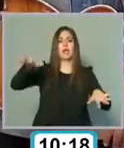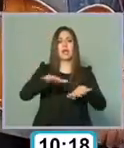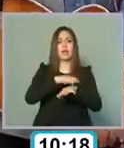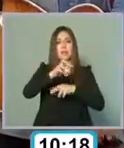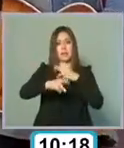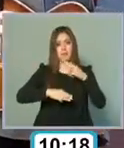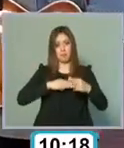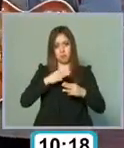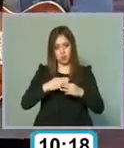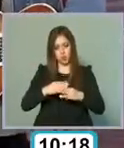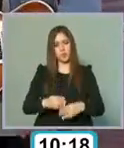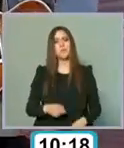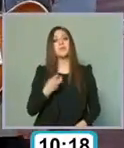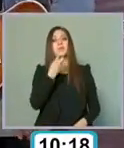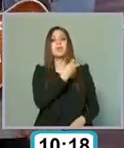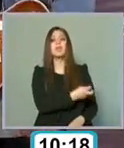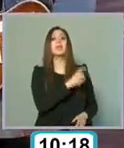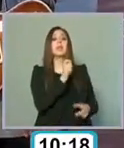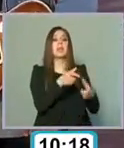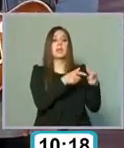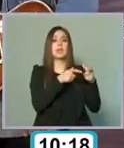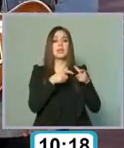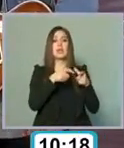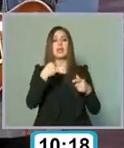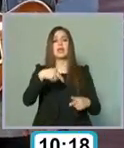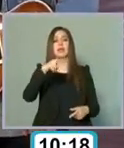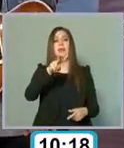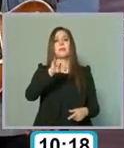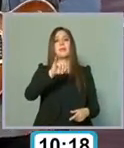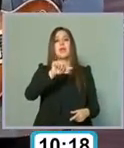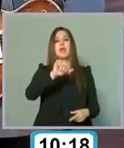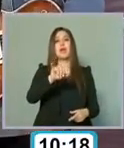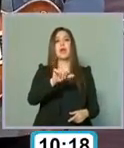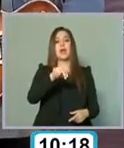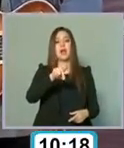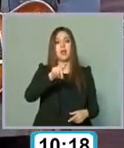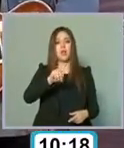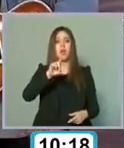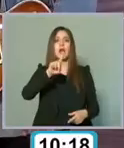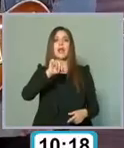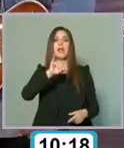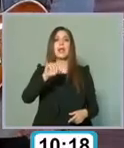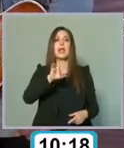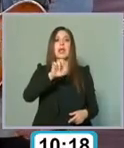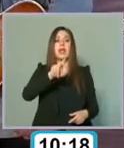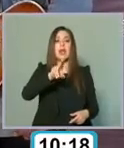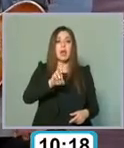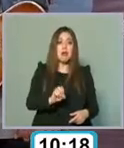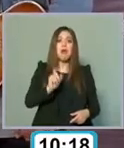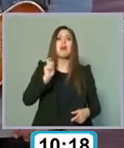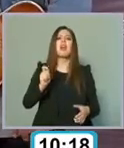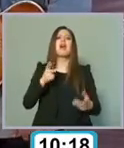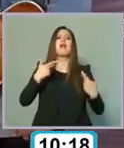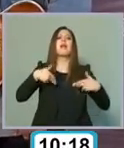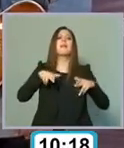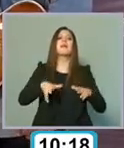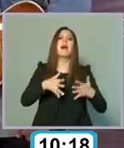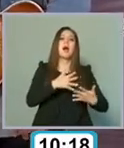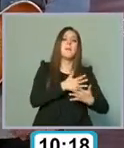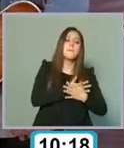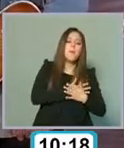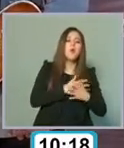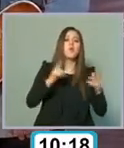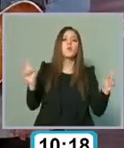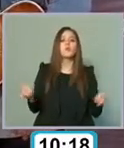adelante porque este disco se llama Viajando Ligero y es lo que representa lo que está mencionando, que es amor, la música y una